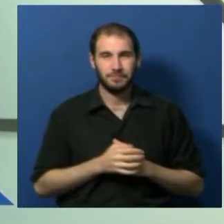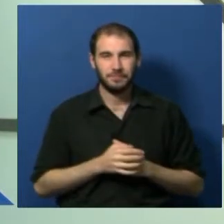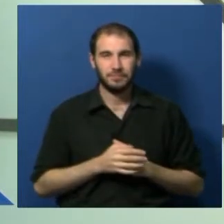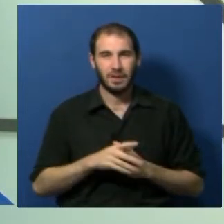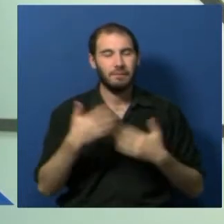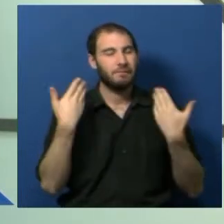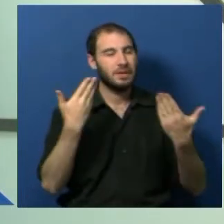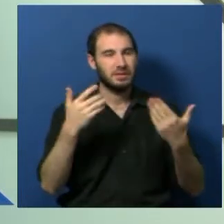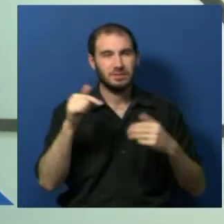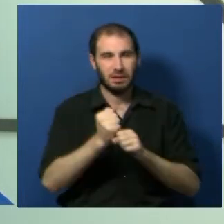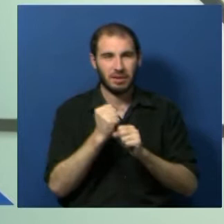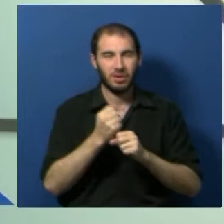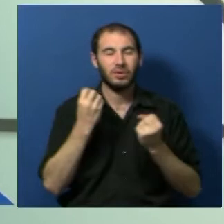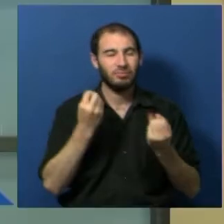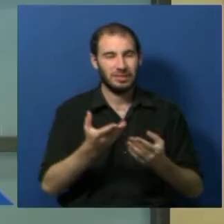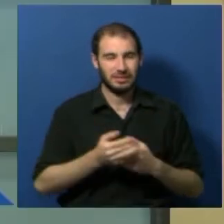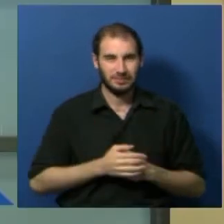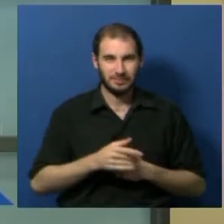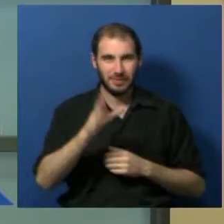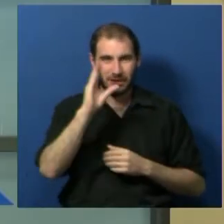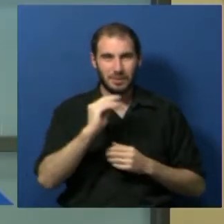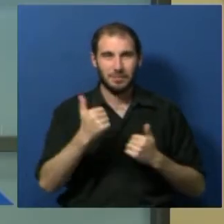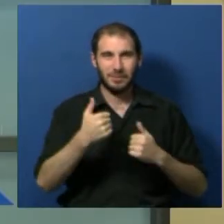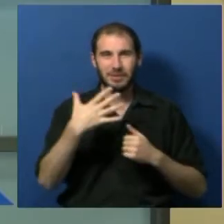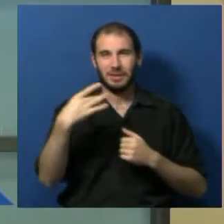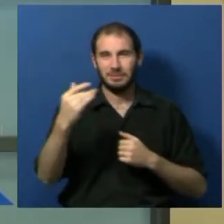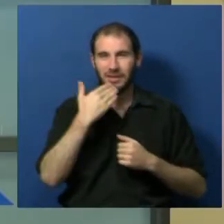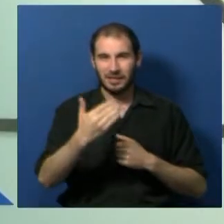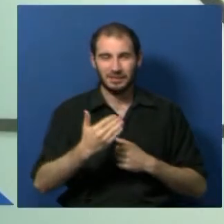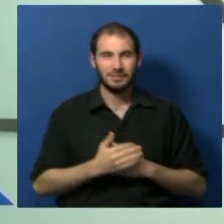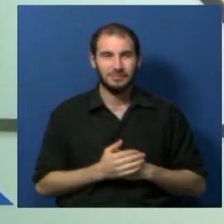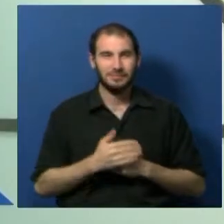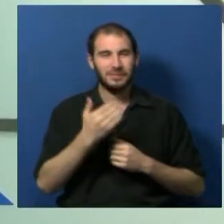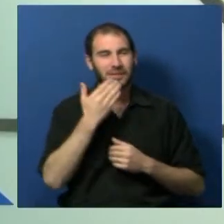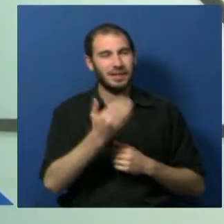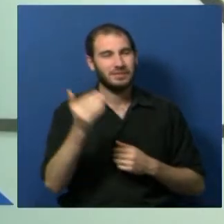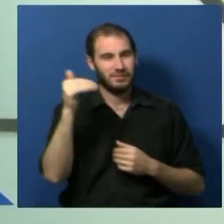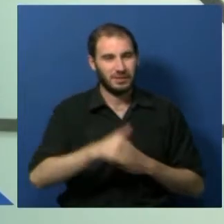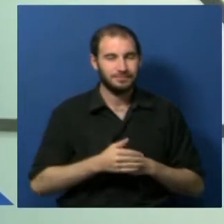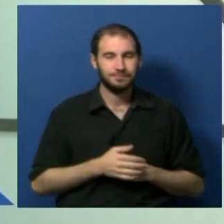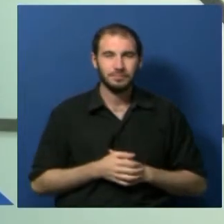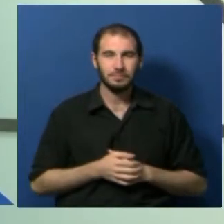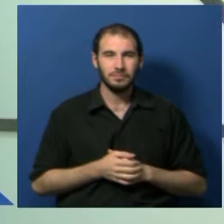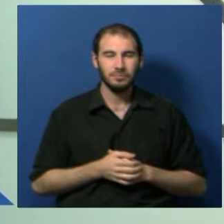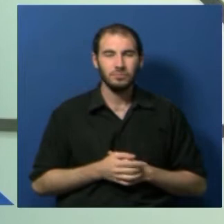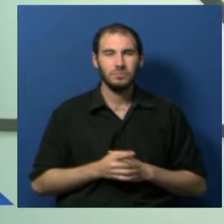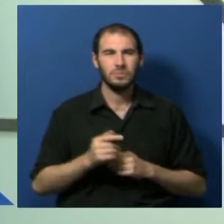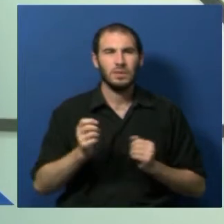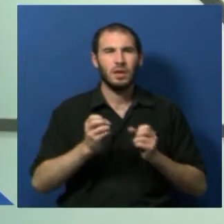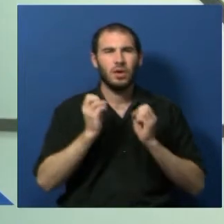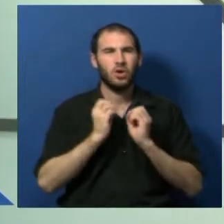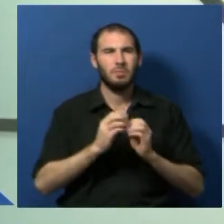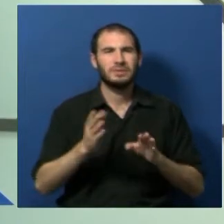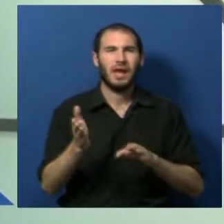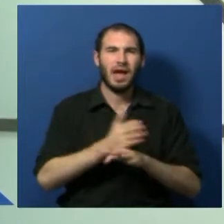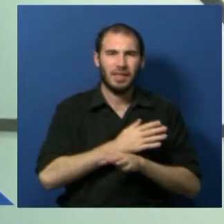realmente lo felicito por este trabajo. Ulises, ¿cómo andas? Buenas noches. Bien, muchas gracias por la invitación. Por favor, gracias por venir. Vamos a los inicios, antes de